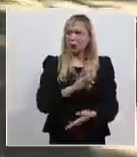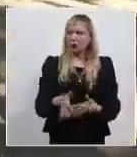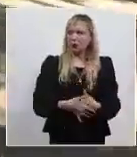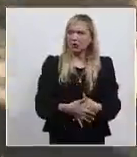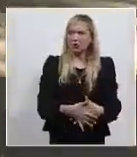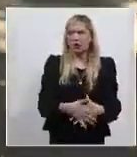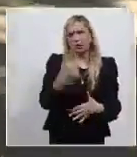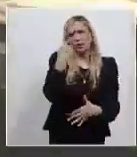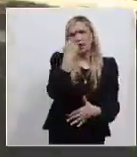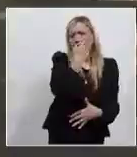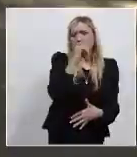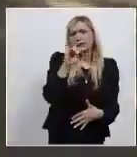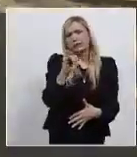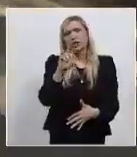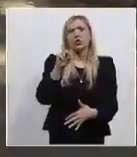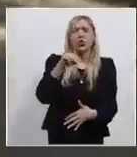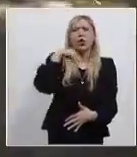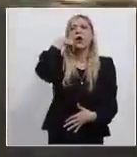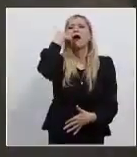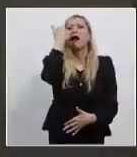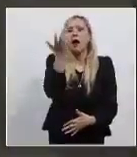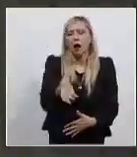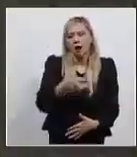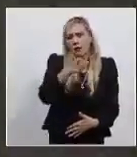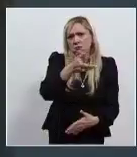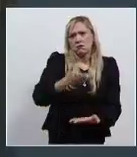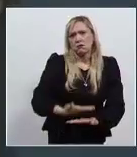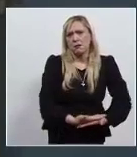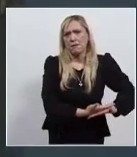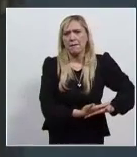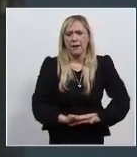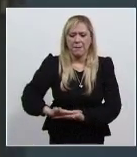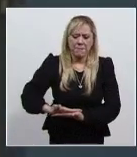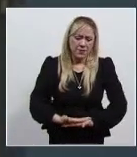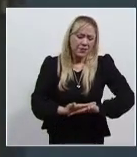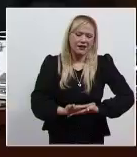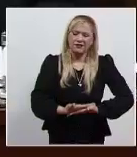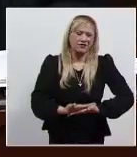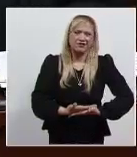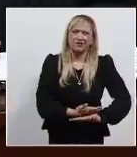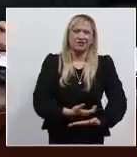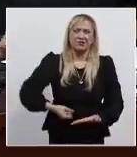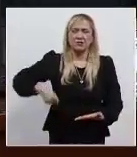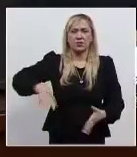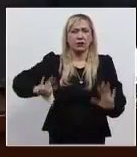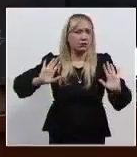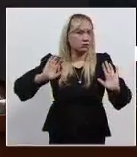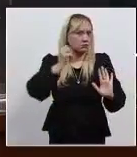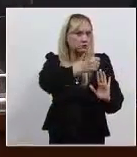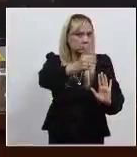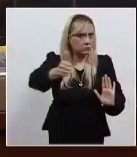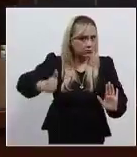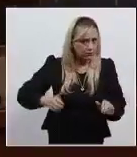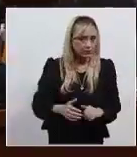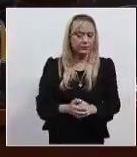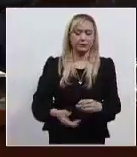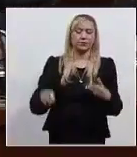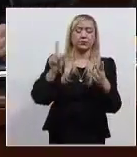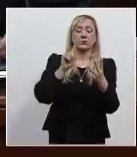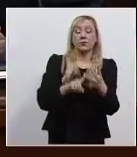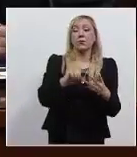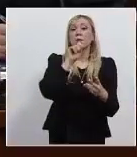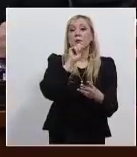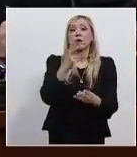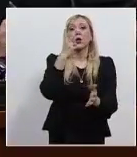con quién quieren y cómo quieren ser en relación con la posibilidad de procrear. El tercer lugar por una sentencia también